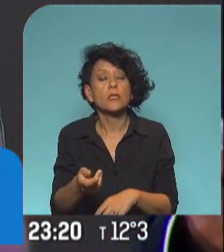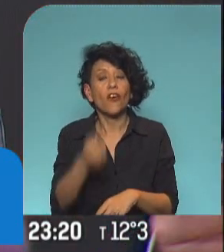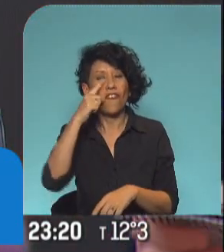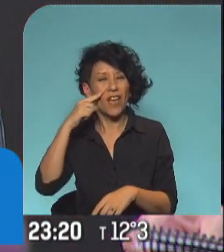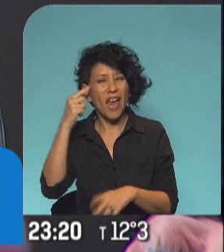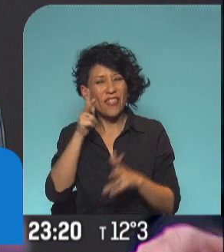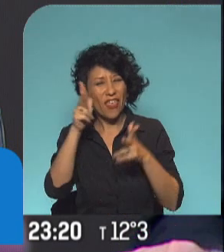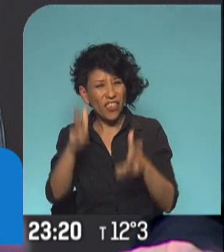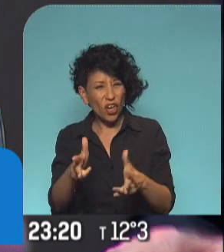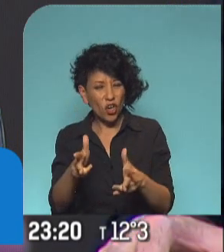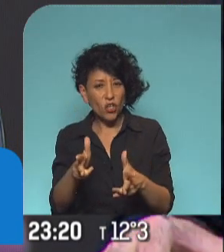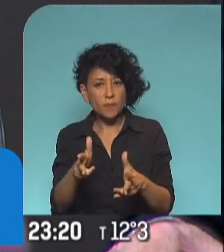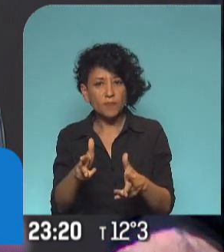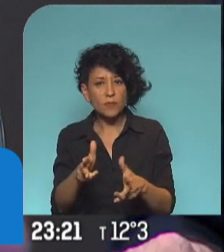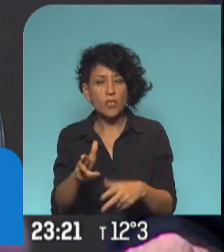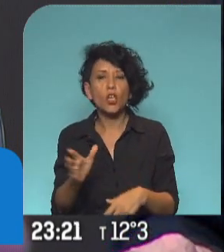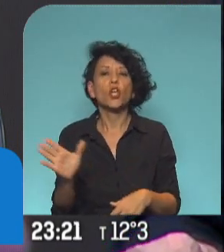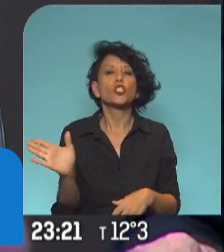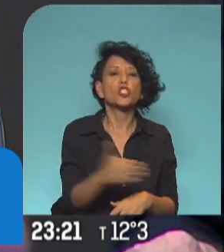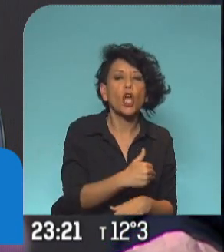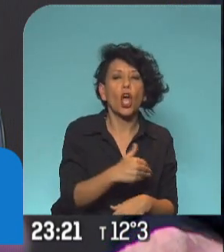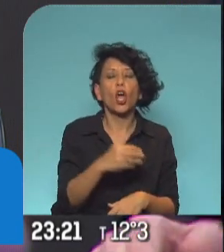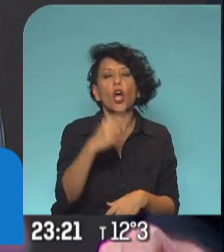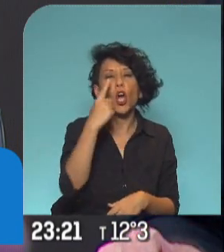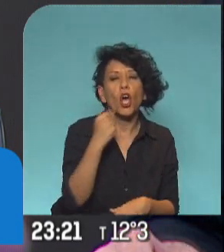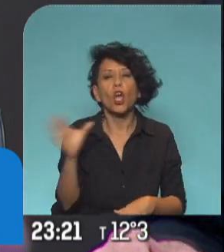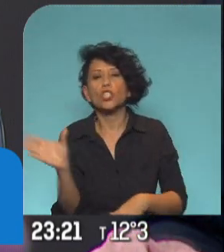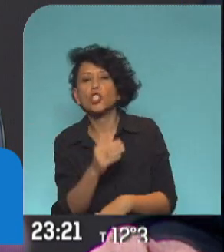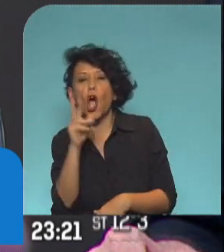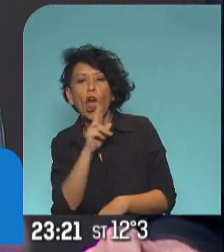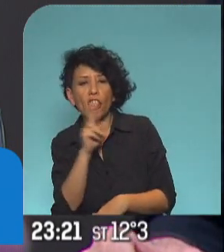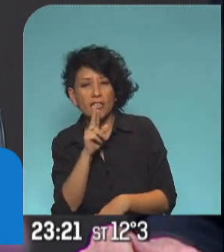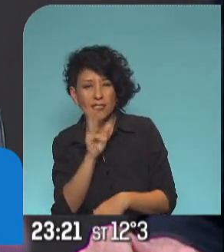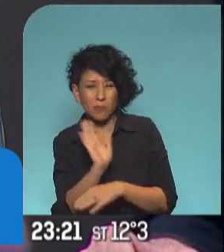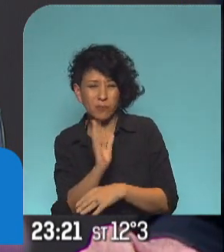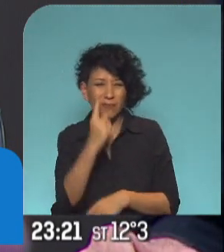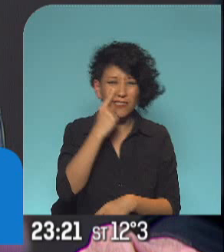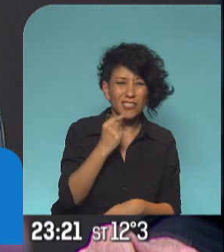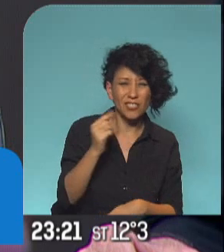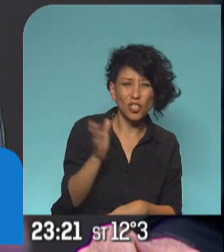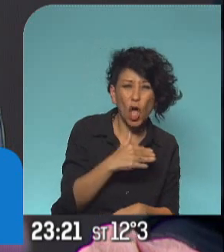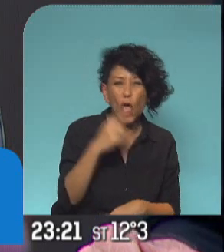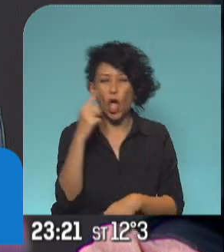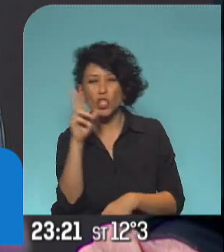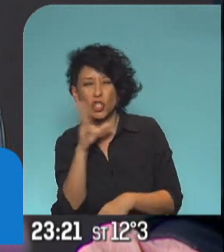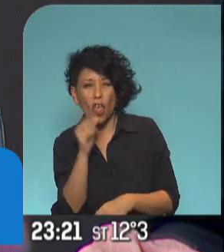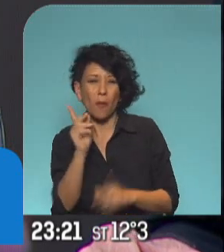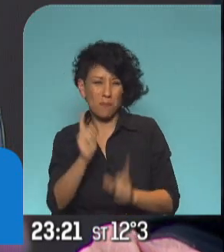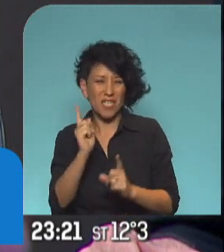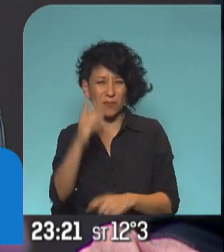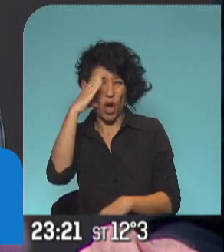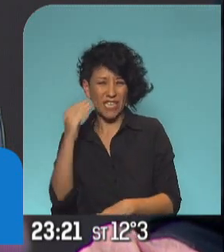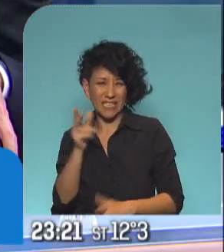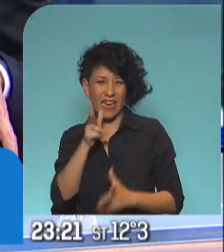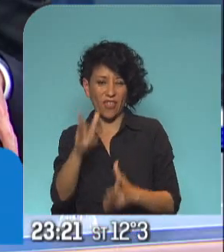Fernández dice todos y todas, cierra con todos y todas, con una clara conexión con la expresidenta, ¿no?